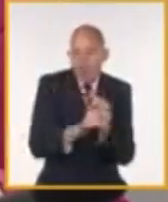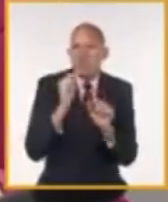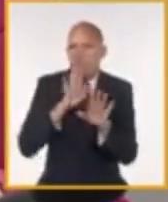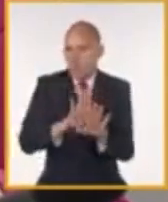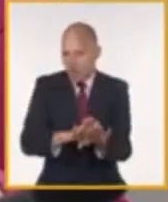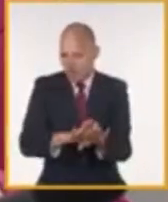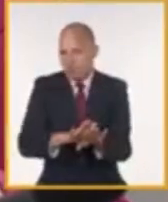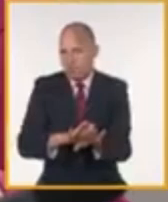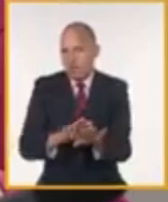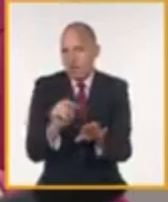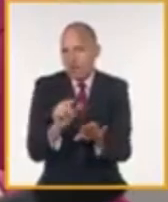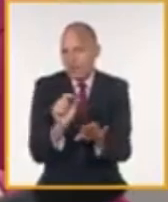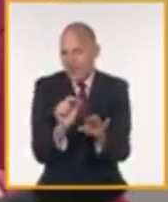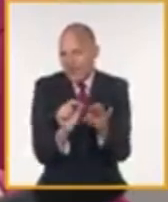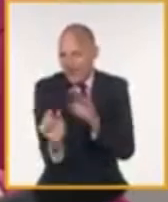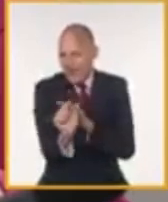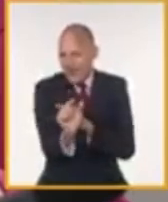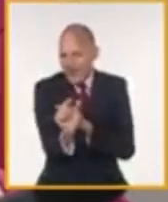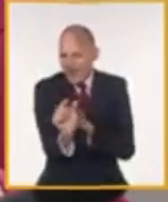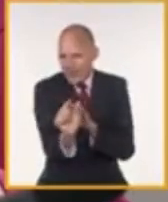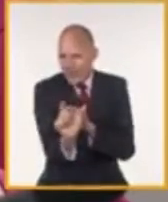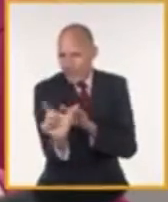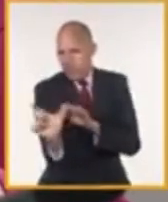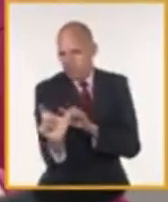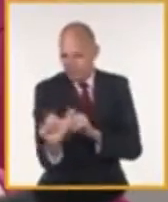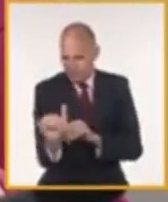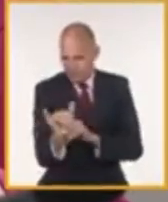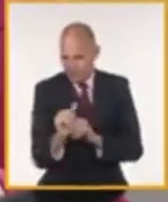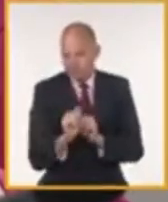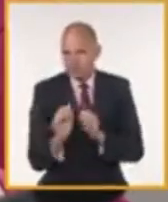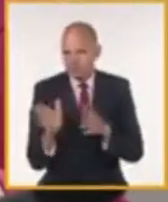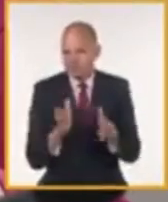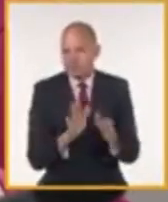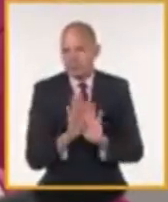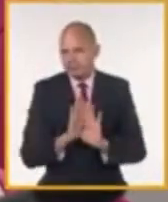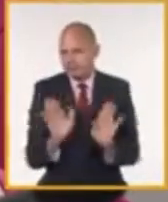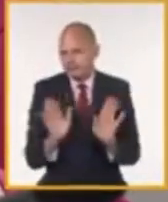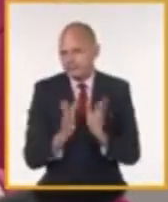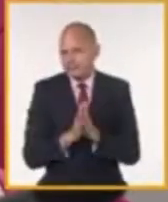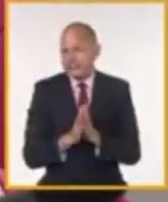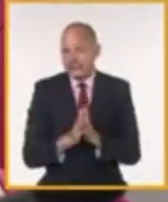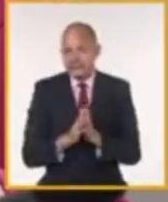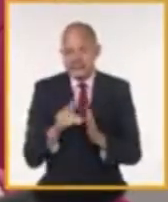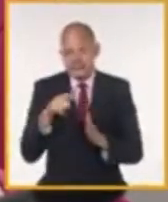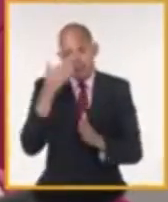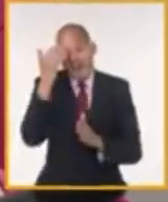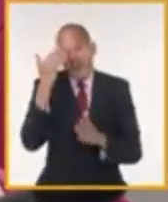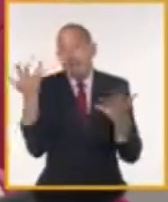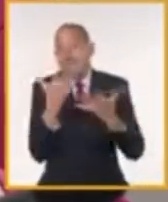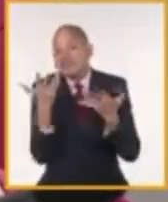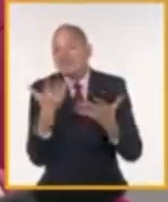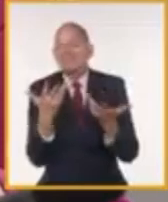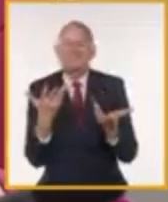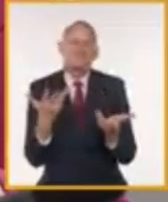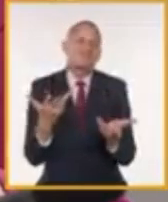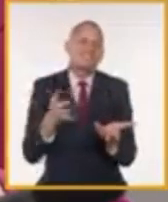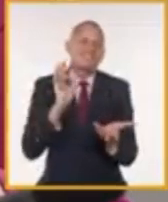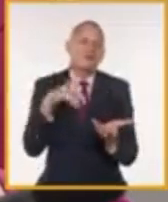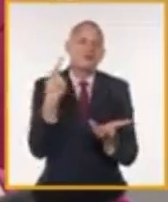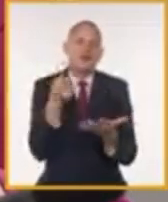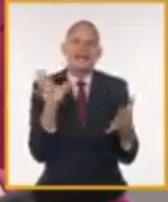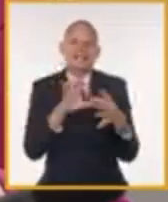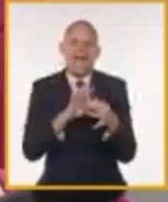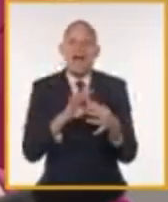duda, la implementación y la generalización de los resultados de la ciencia, tanto de